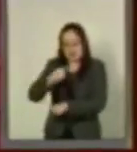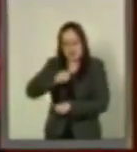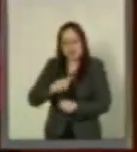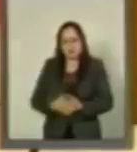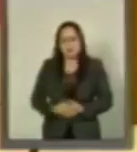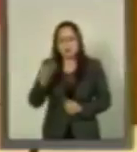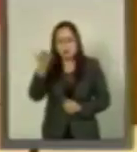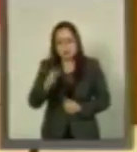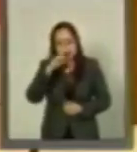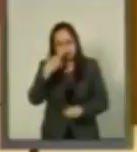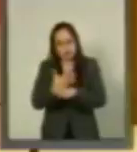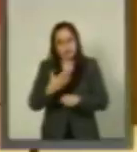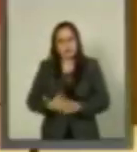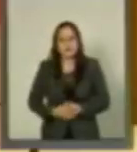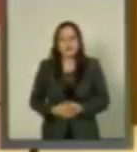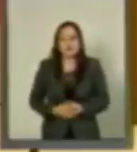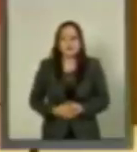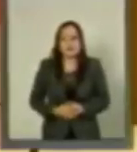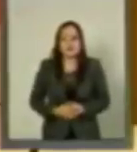sucediendo.